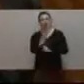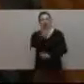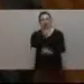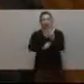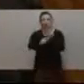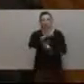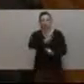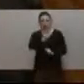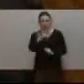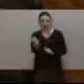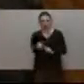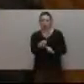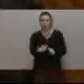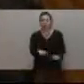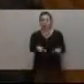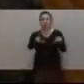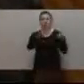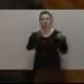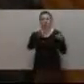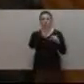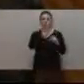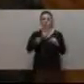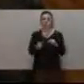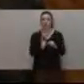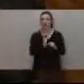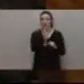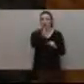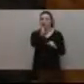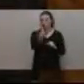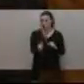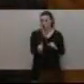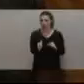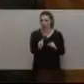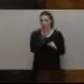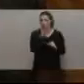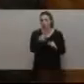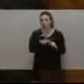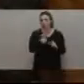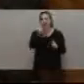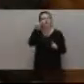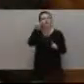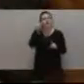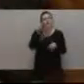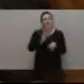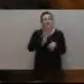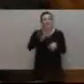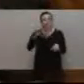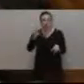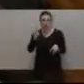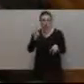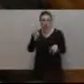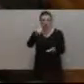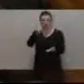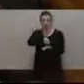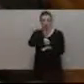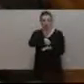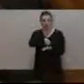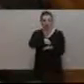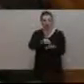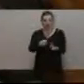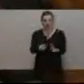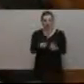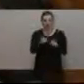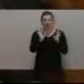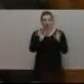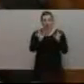asociaciones que representan a las personas afectadas por estos síndromes de sensibilidad central. Y en ese sentido